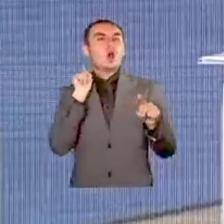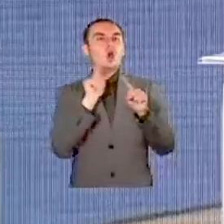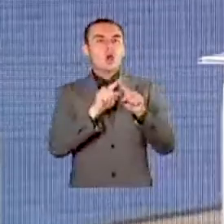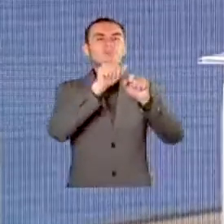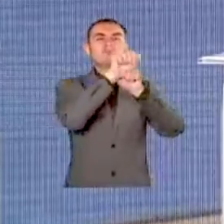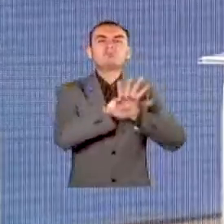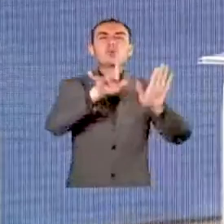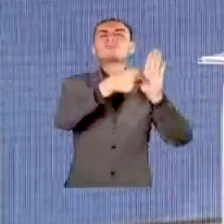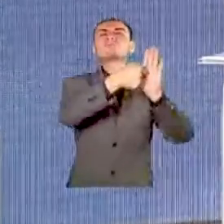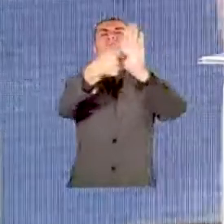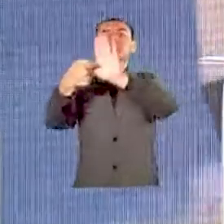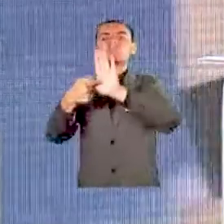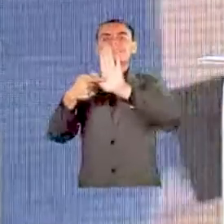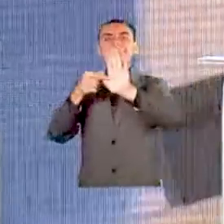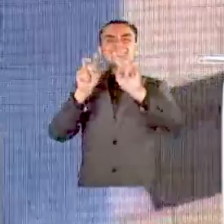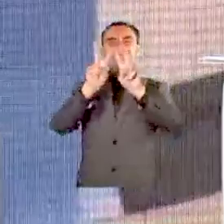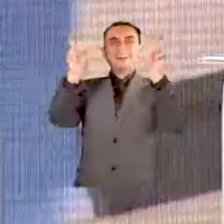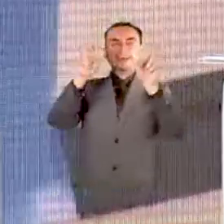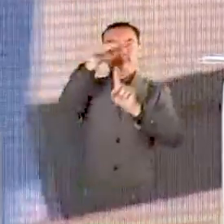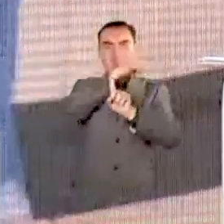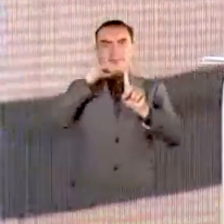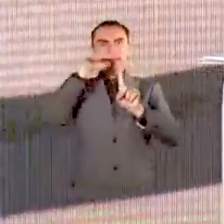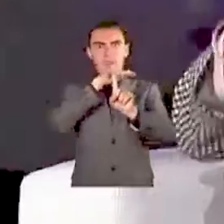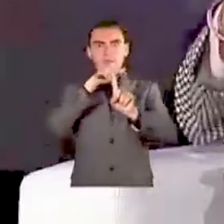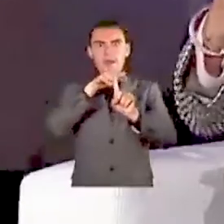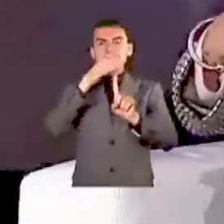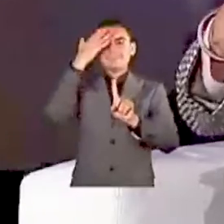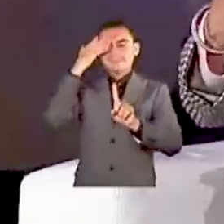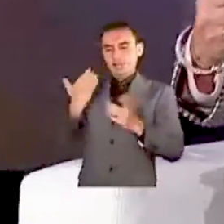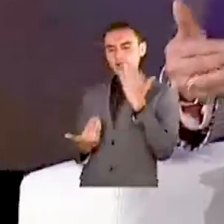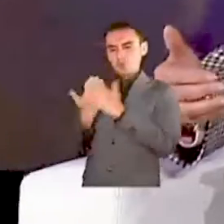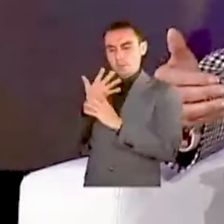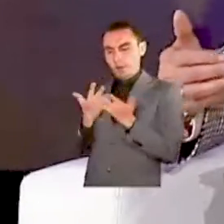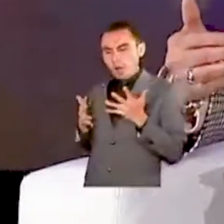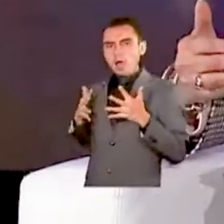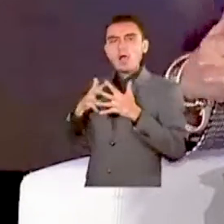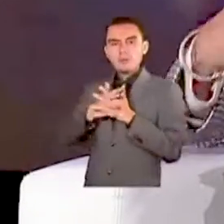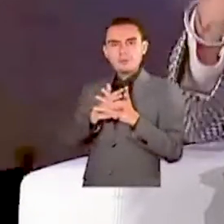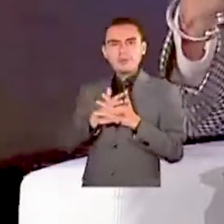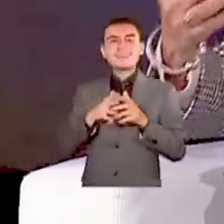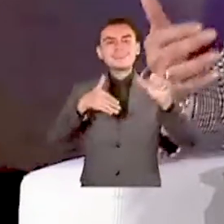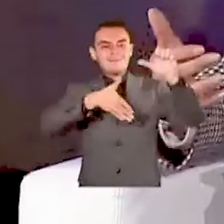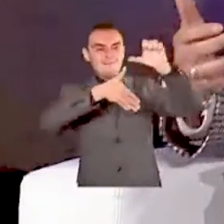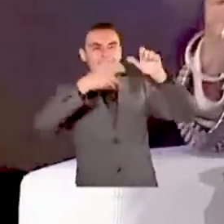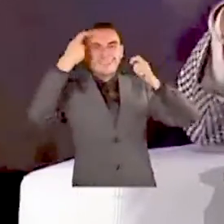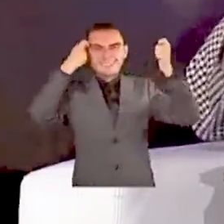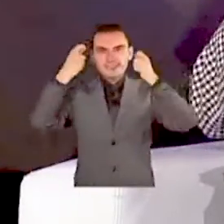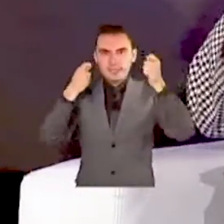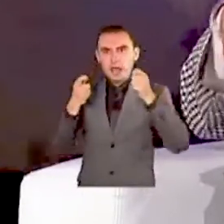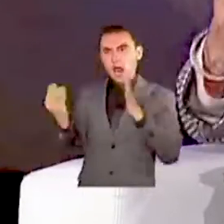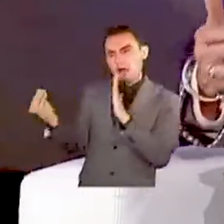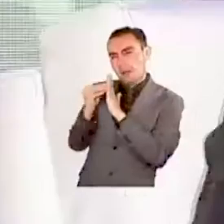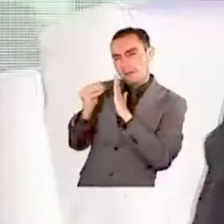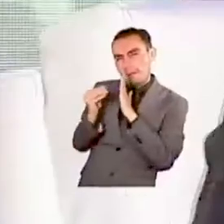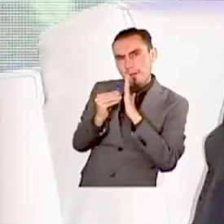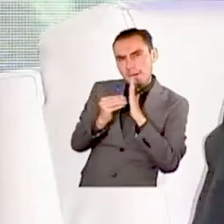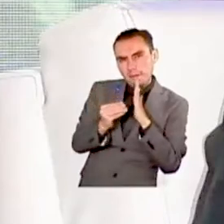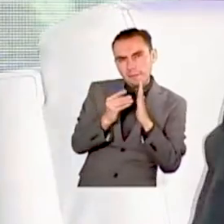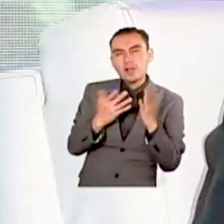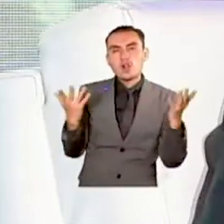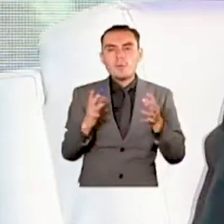tema y por ponerlo en un contexto para la nueva Estrategia Iberoamericana que se está construyendo de mano